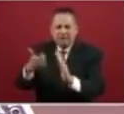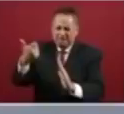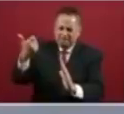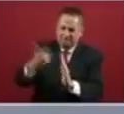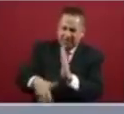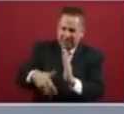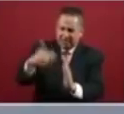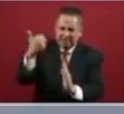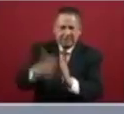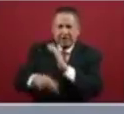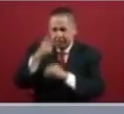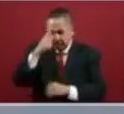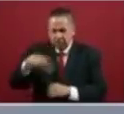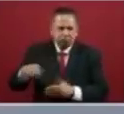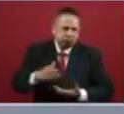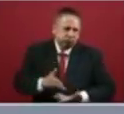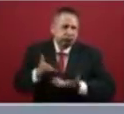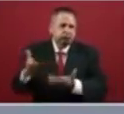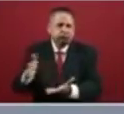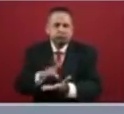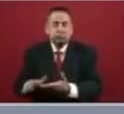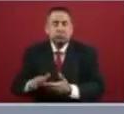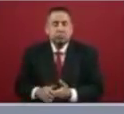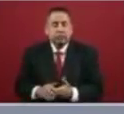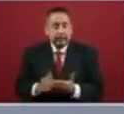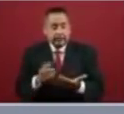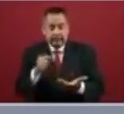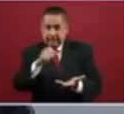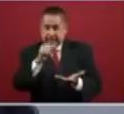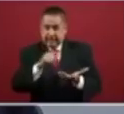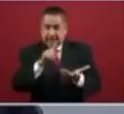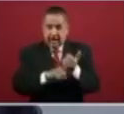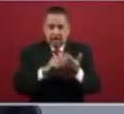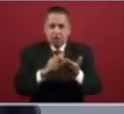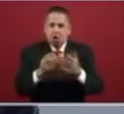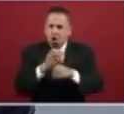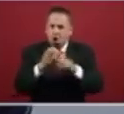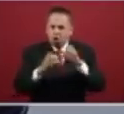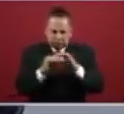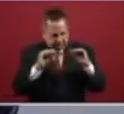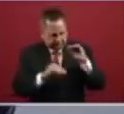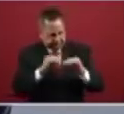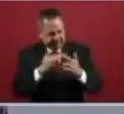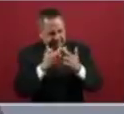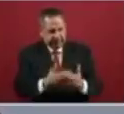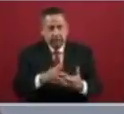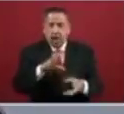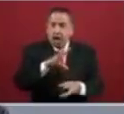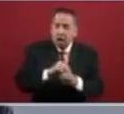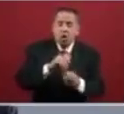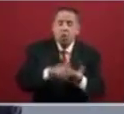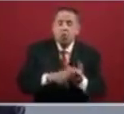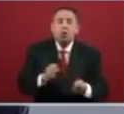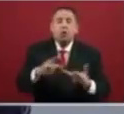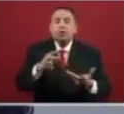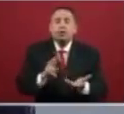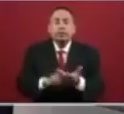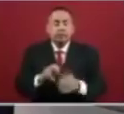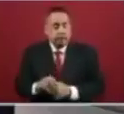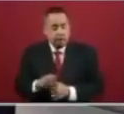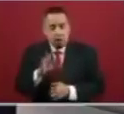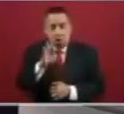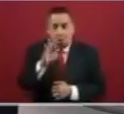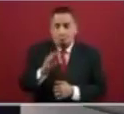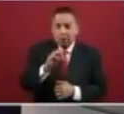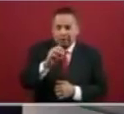primera necesidad. Esa canasta básica ya aumentó de 23 a